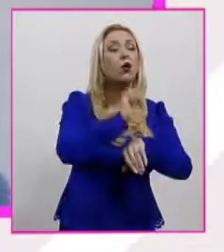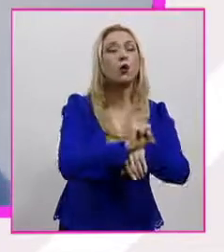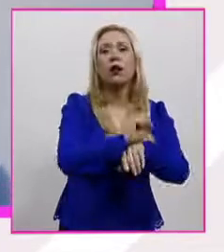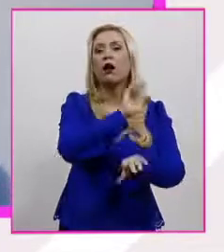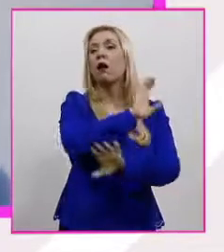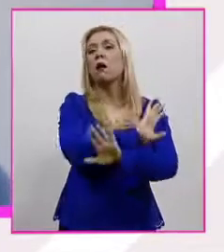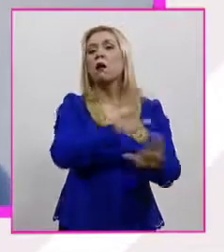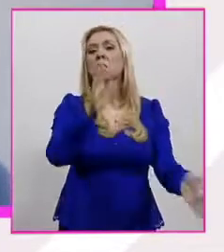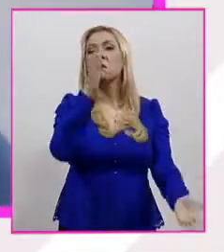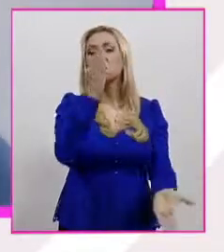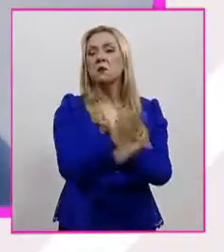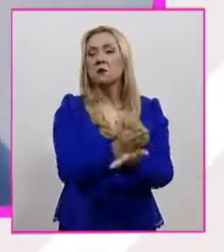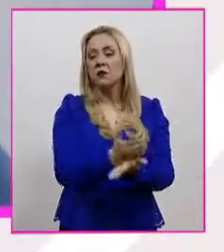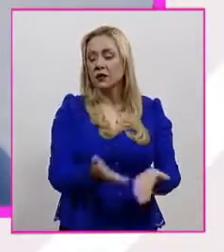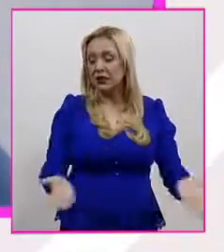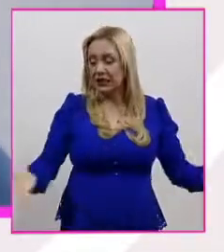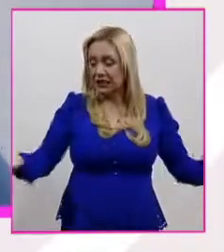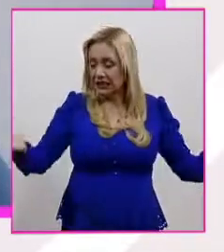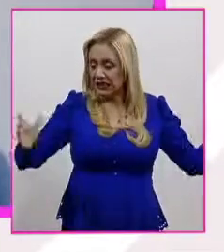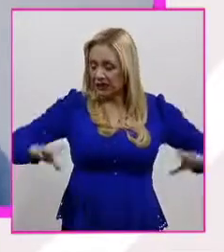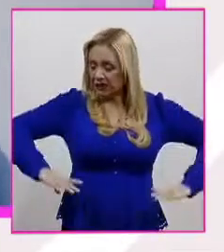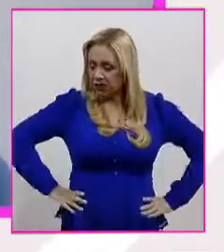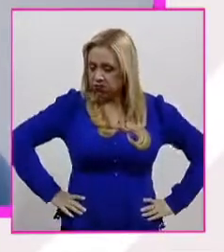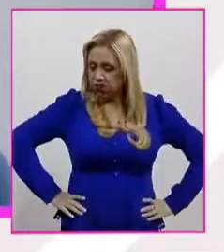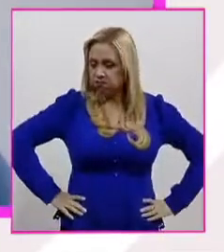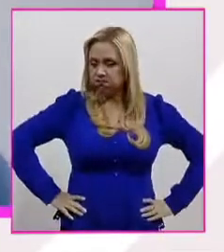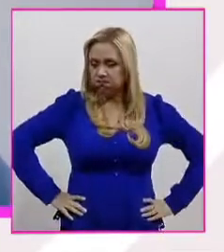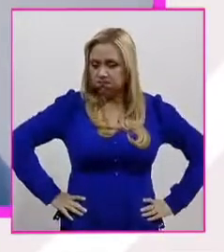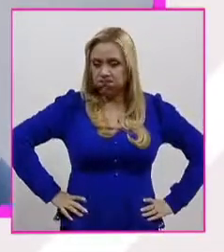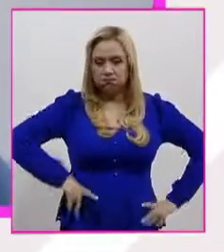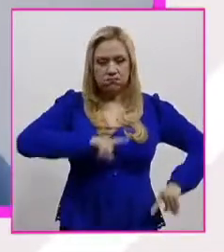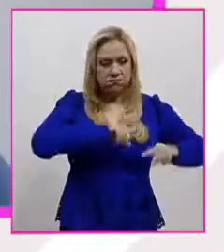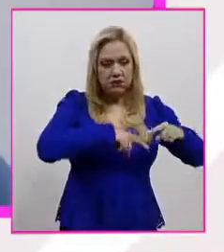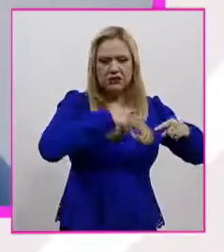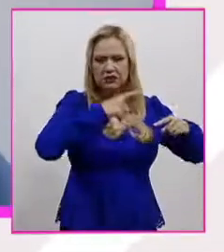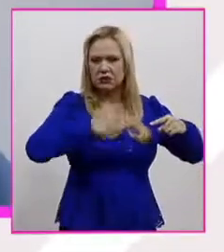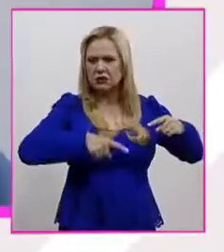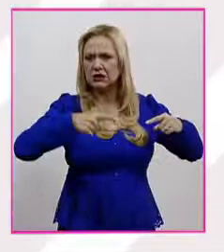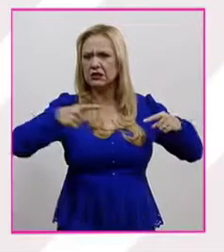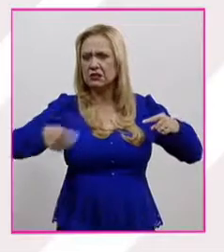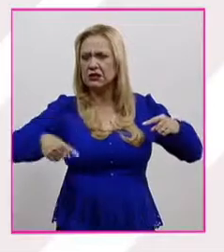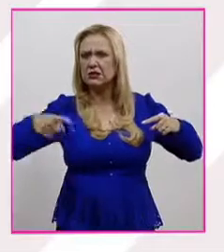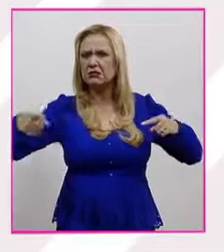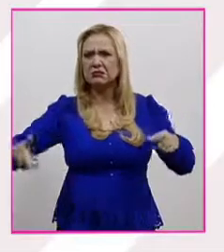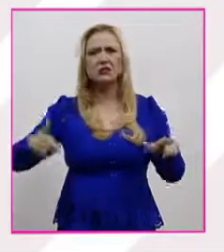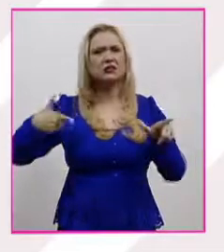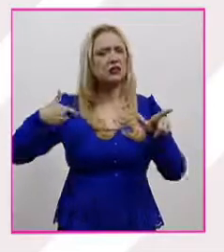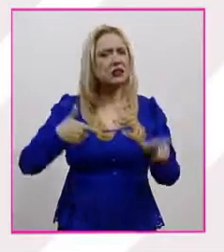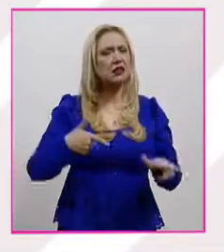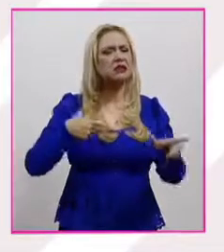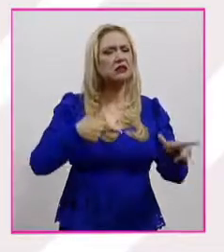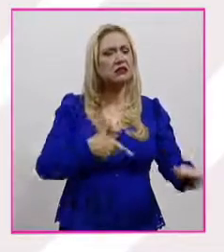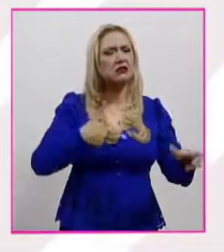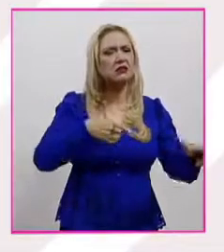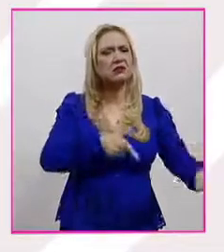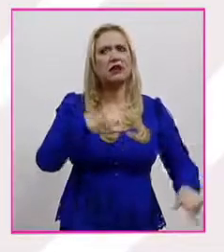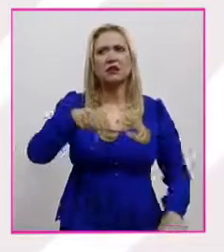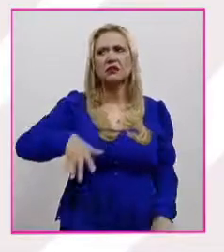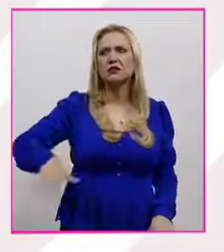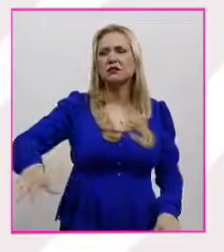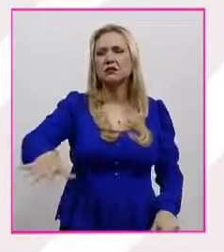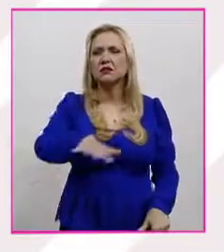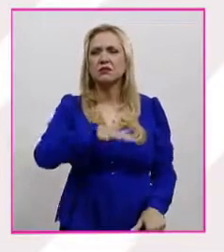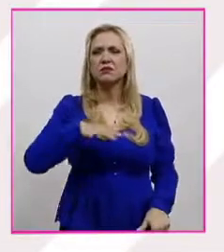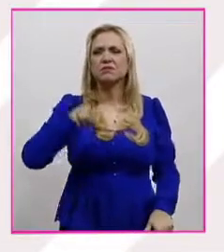está entretejido con un sistema de desigualdad que se reproduce dentro de nuestras propias instituciones. Cuando terminas